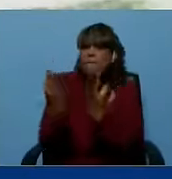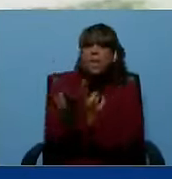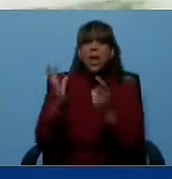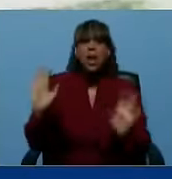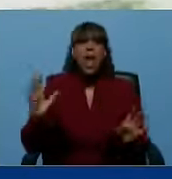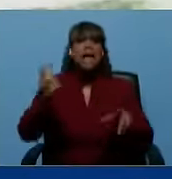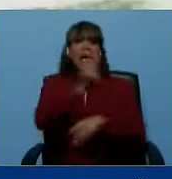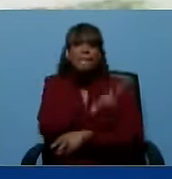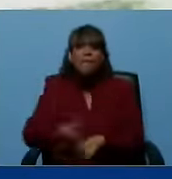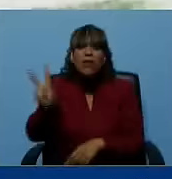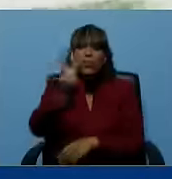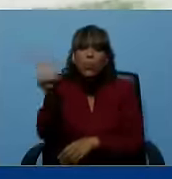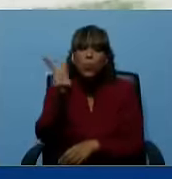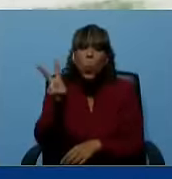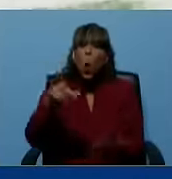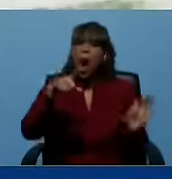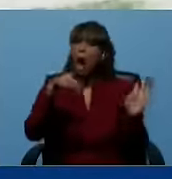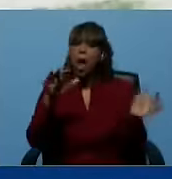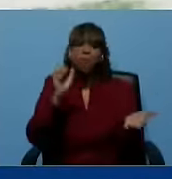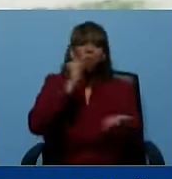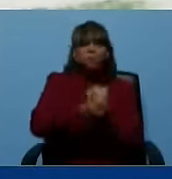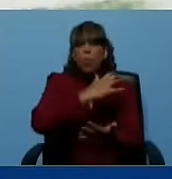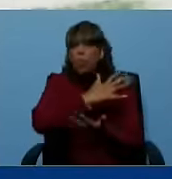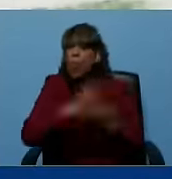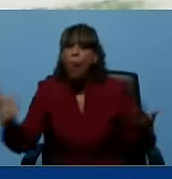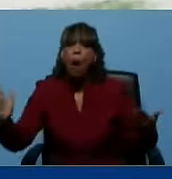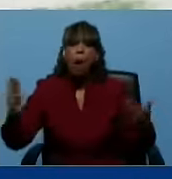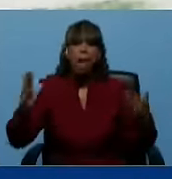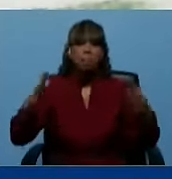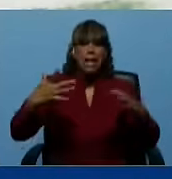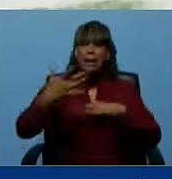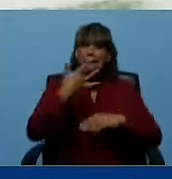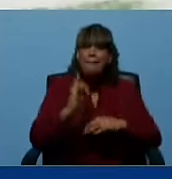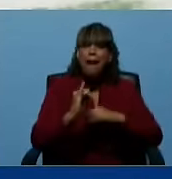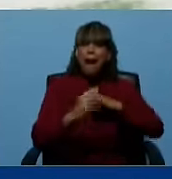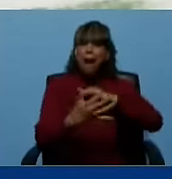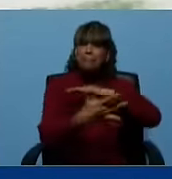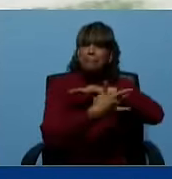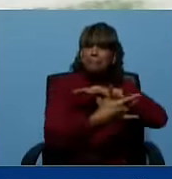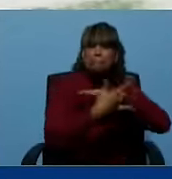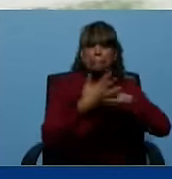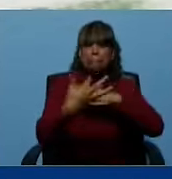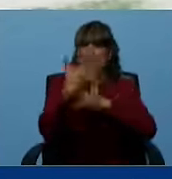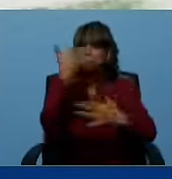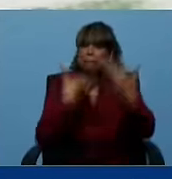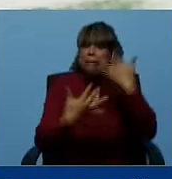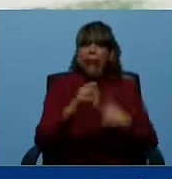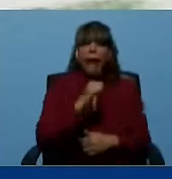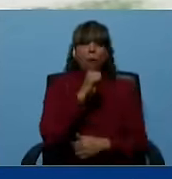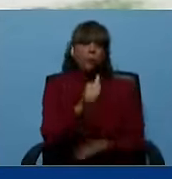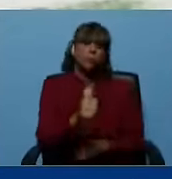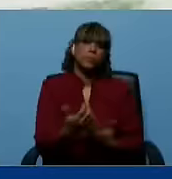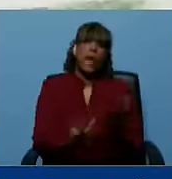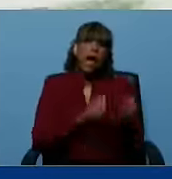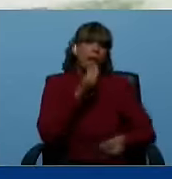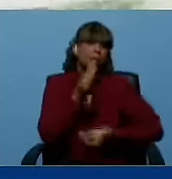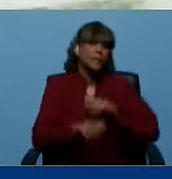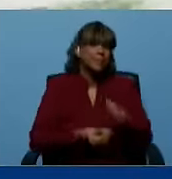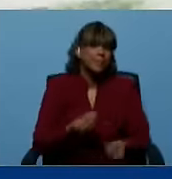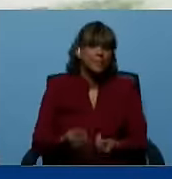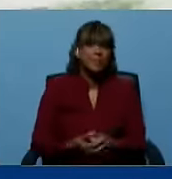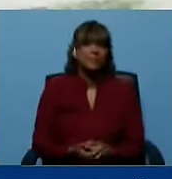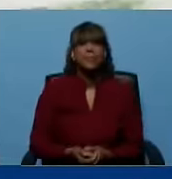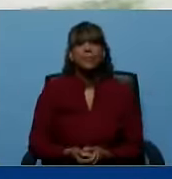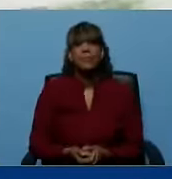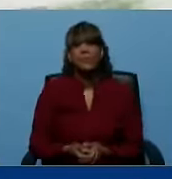que Venezuela se libere del golpe de Estado cibernético, fascista y criminal.